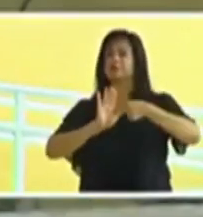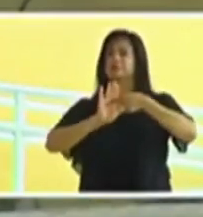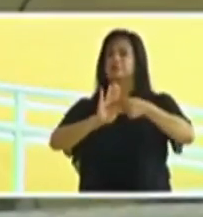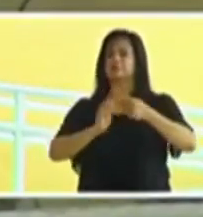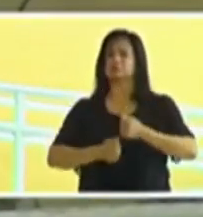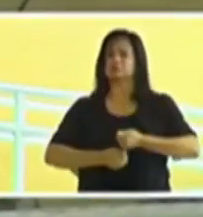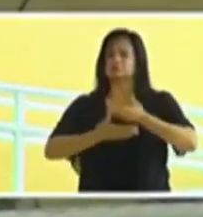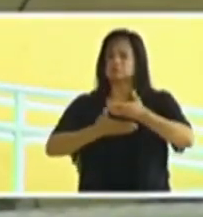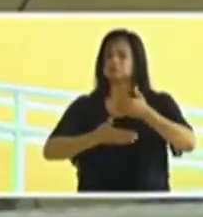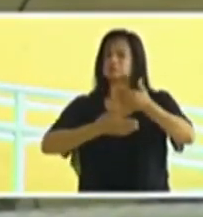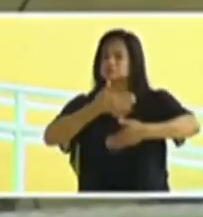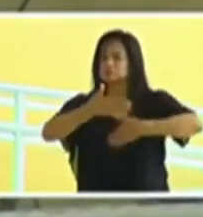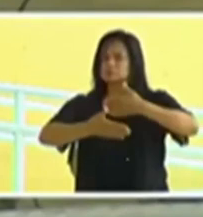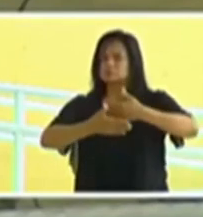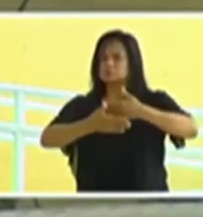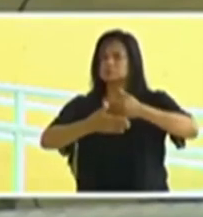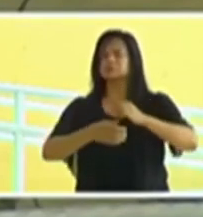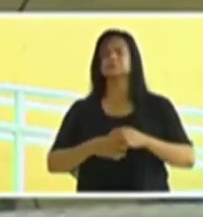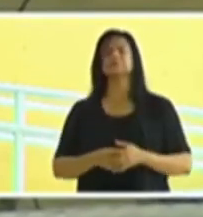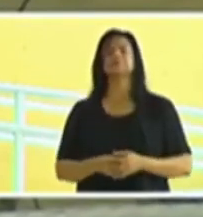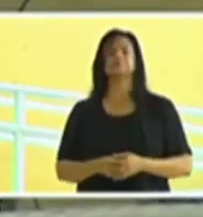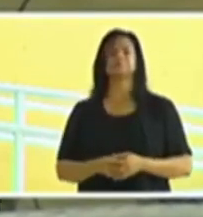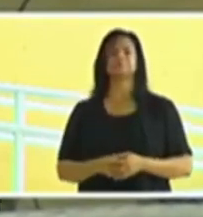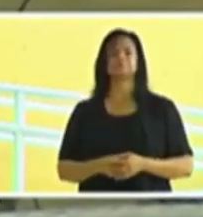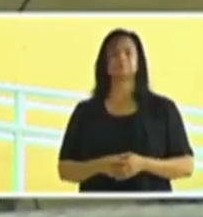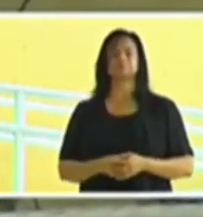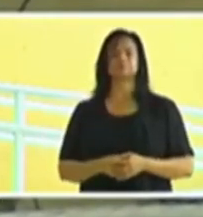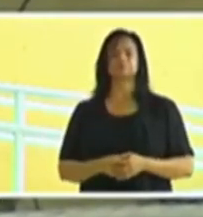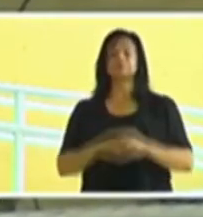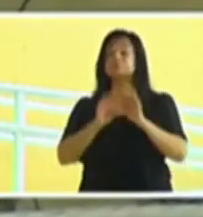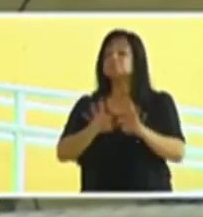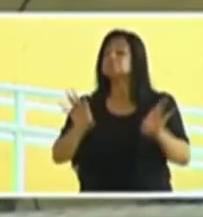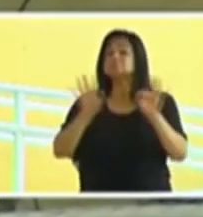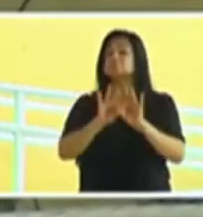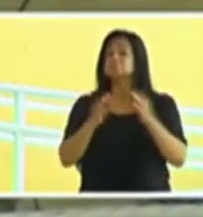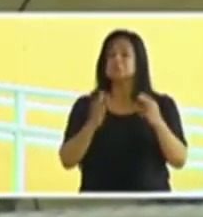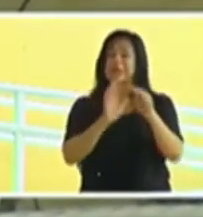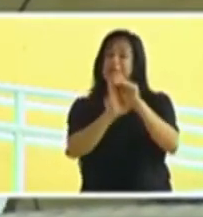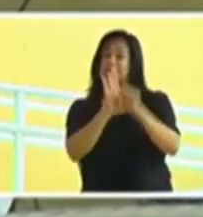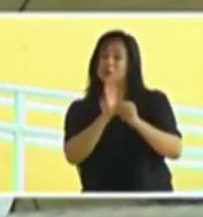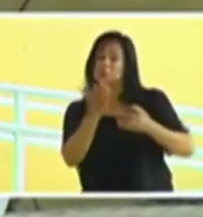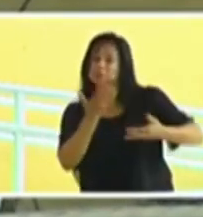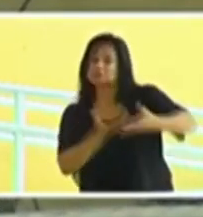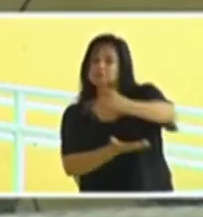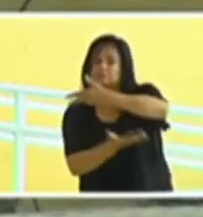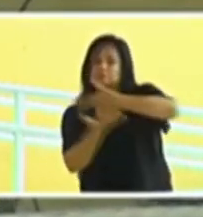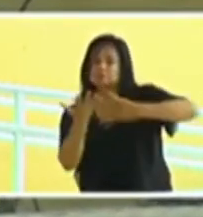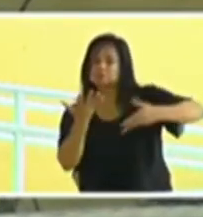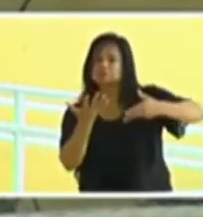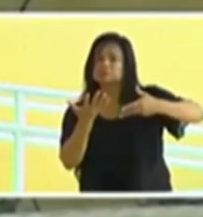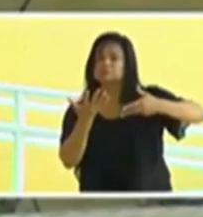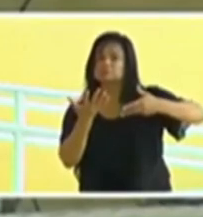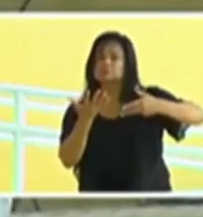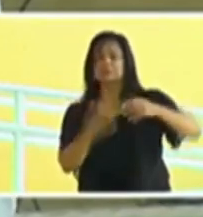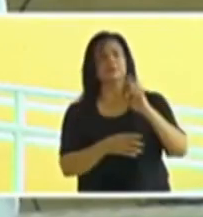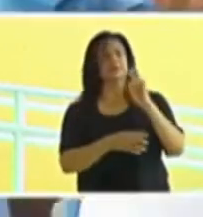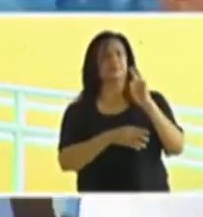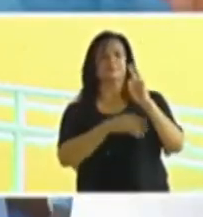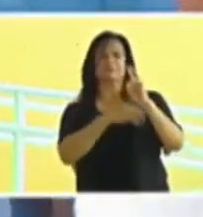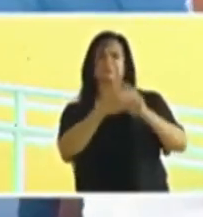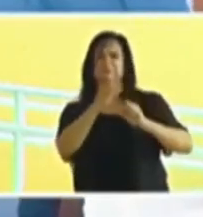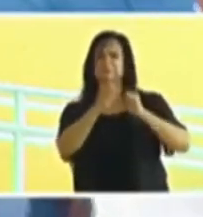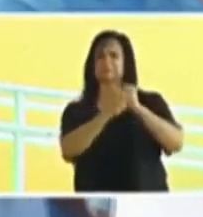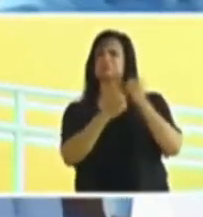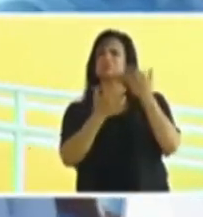su proceso de aprendizaje. Pero muy importante, las normas de convivencia, que duraron 7 años